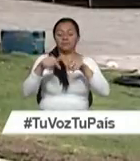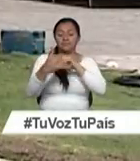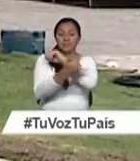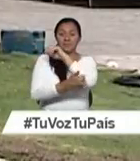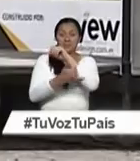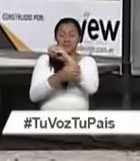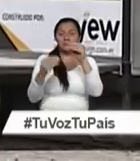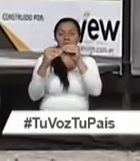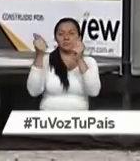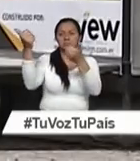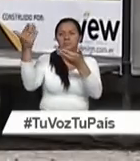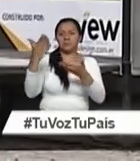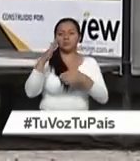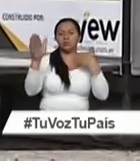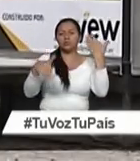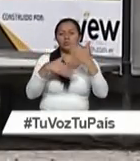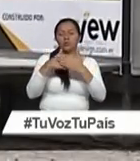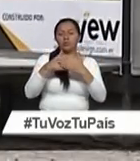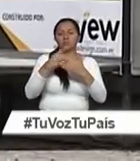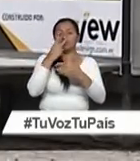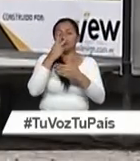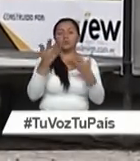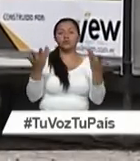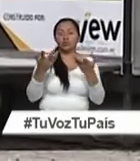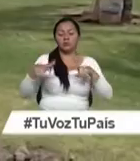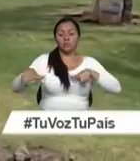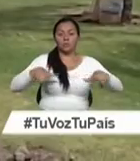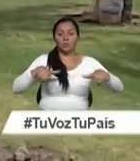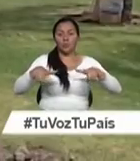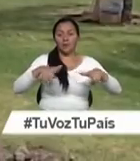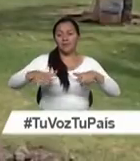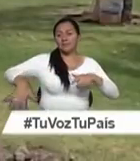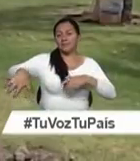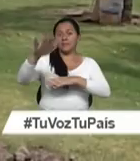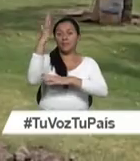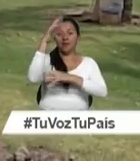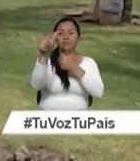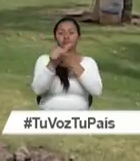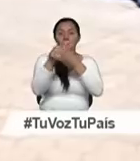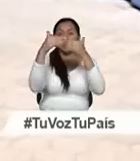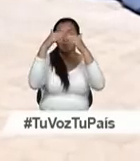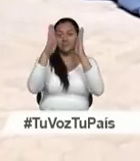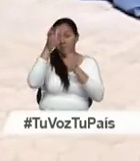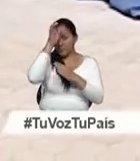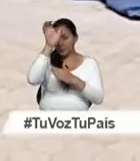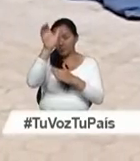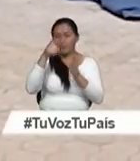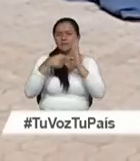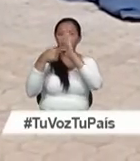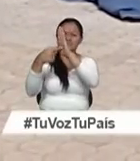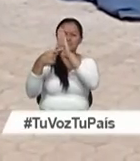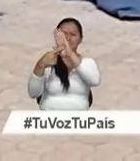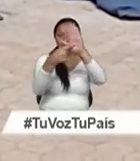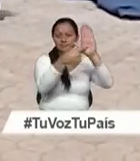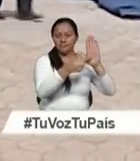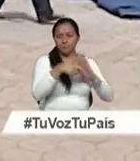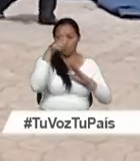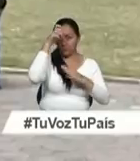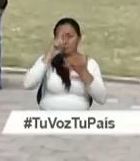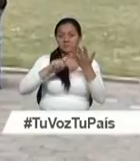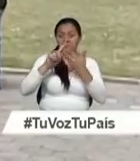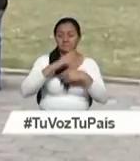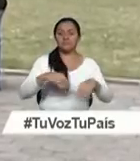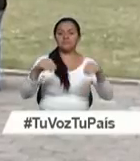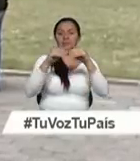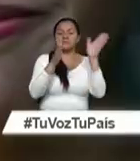la bienvenida al mundo a través de un pabellón ubicado en el Parque El Arbolito, donde se exhibirán los atractivos de su cultura y diversidad, así como